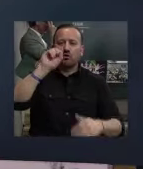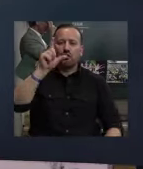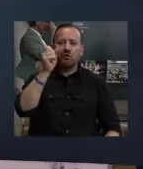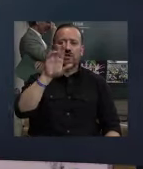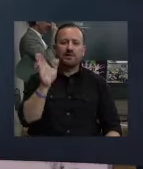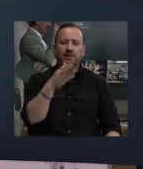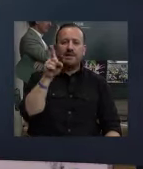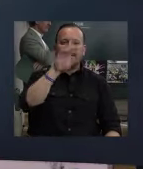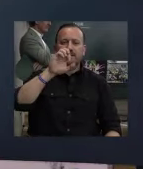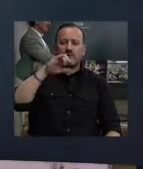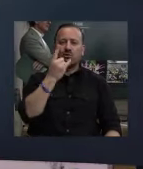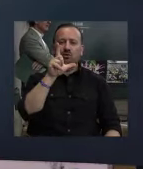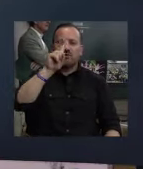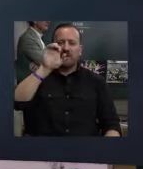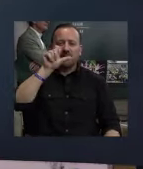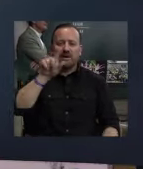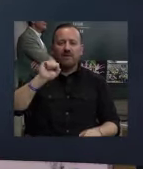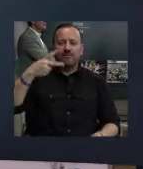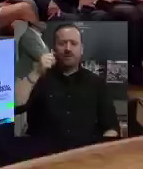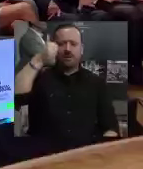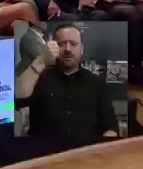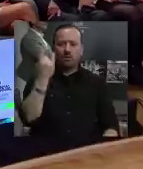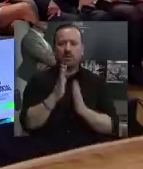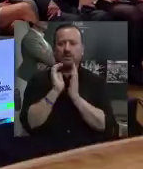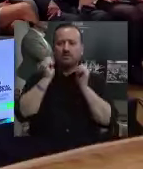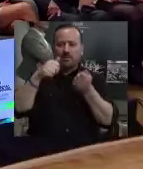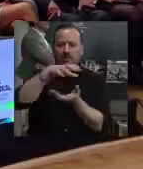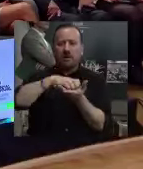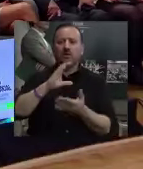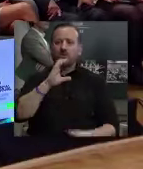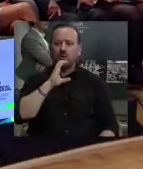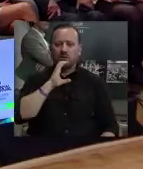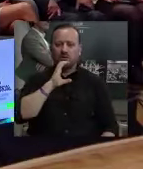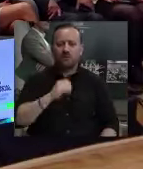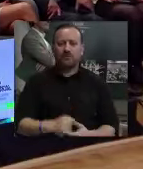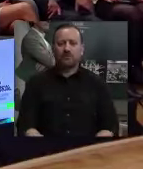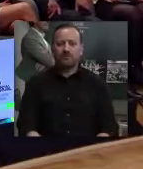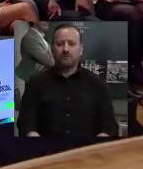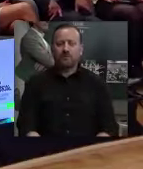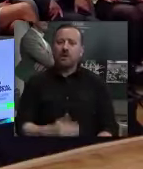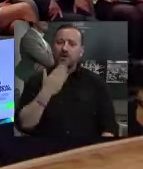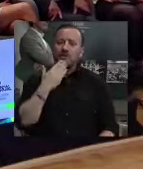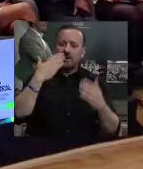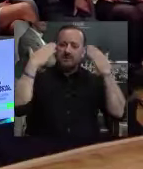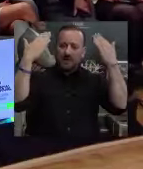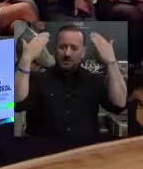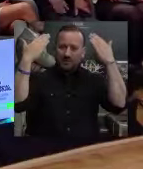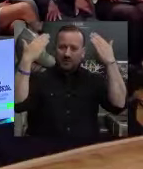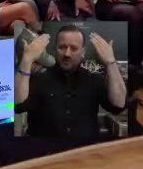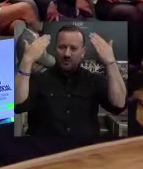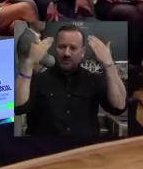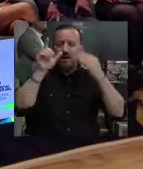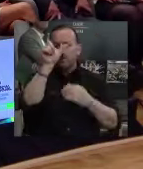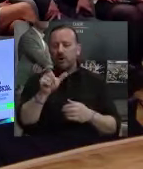Sepúlveda Carrasco quien es el rector de Santo Tomás sede Concepción también saludamos al Señor